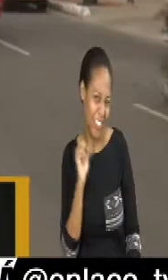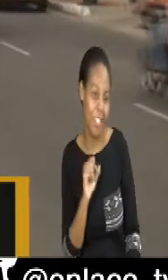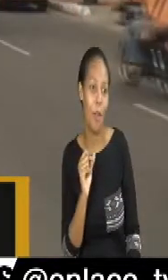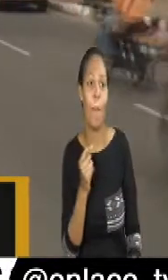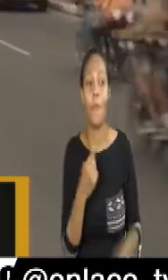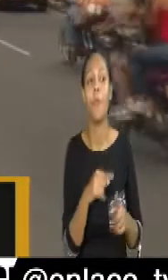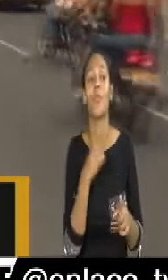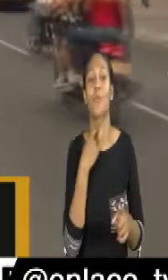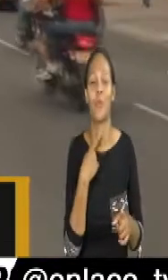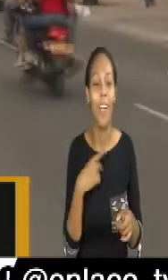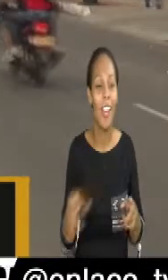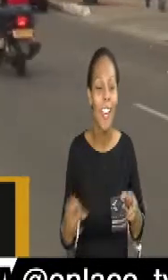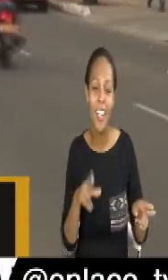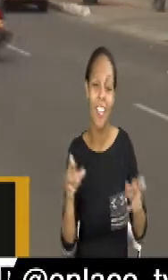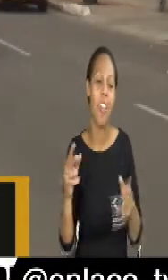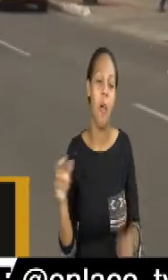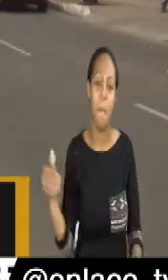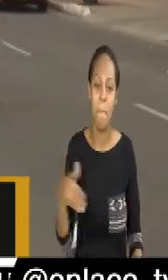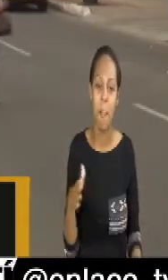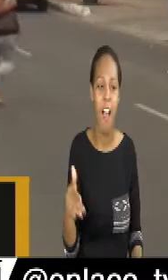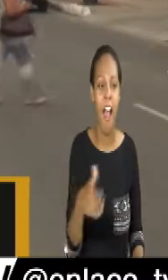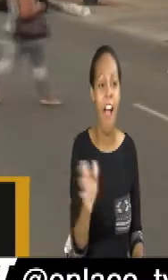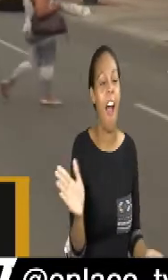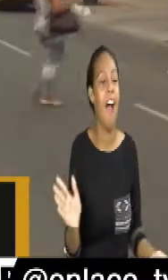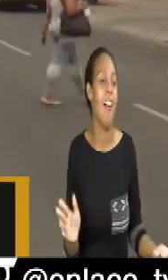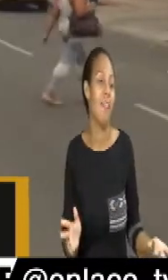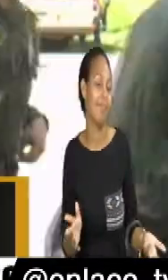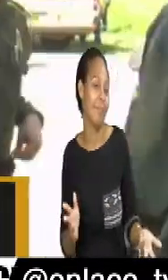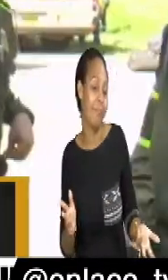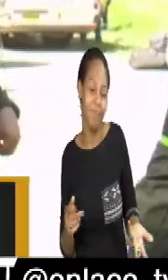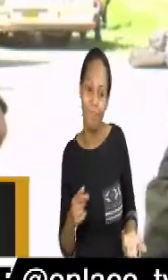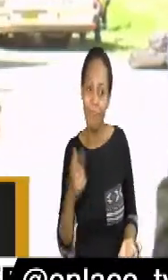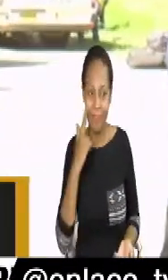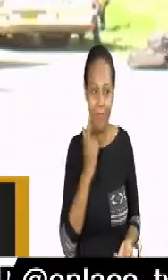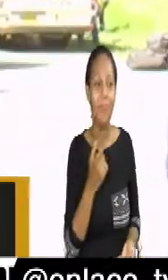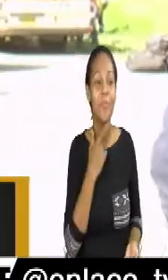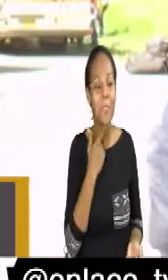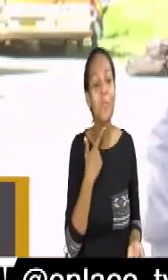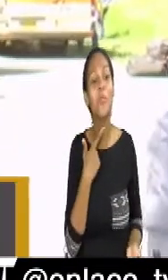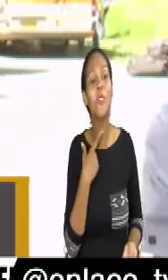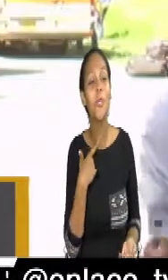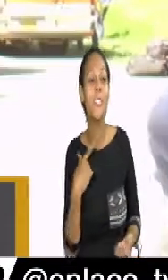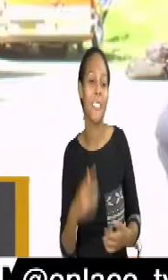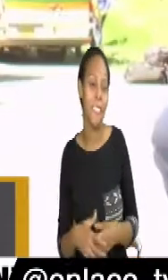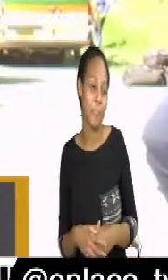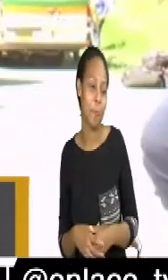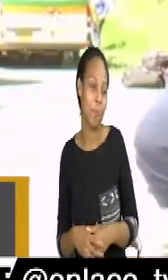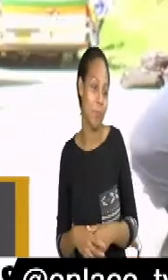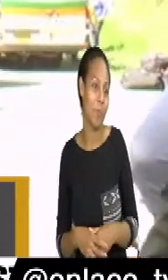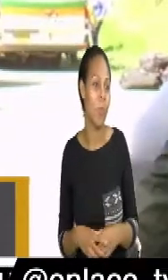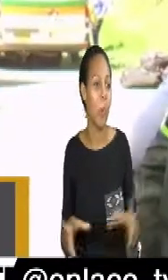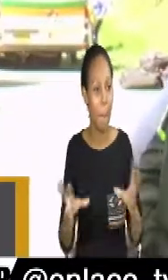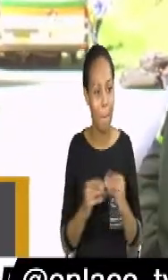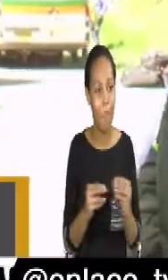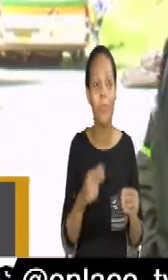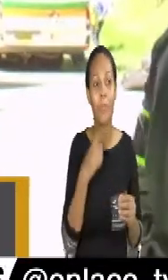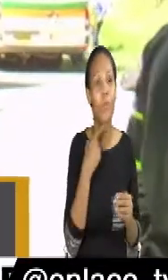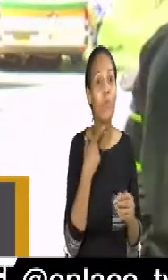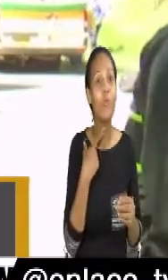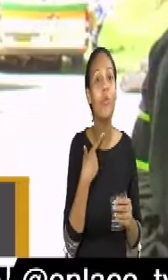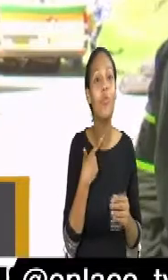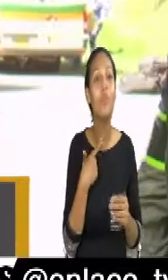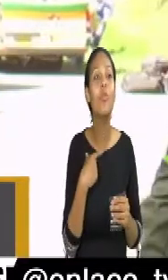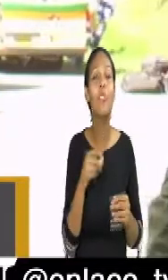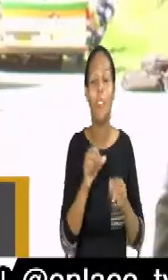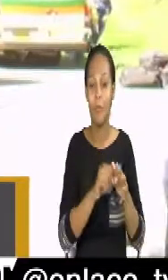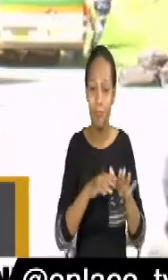río, salir a dar una vuelta por el malecón, y la laguna de San Silvestre, bueno, todos los ríos